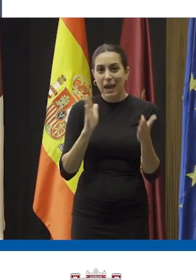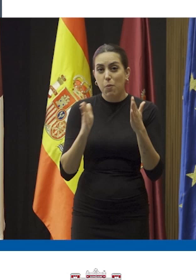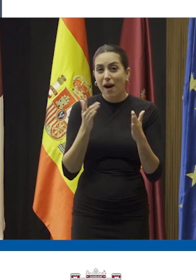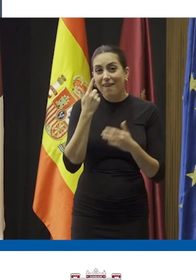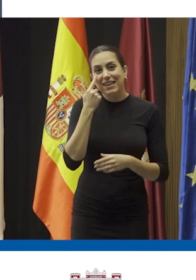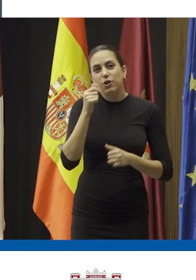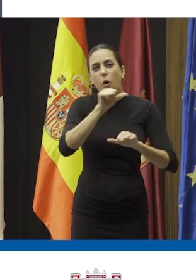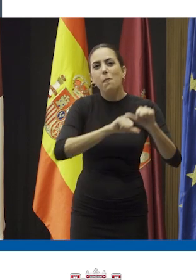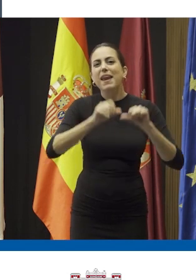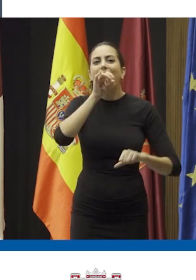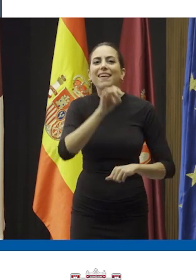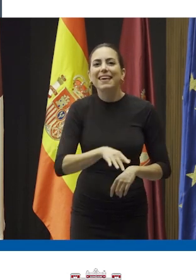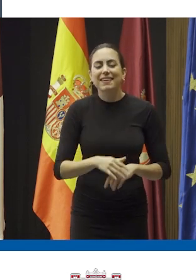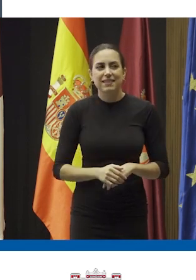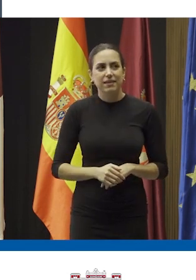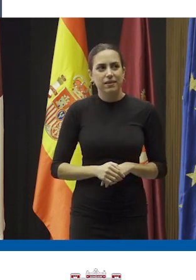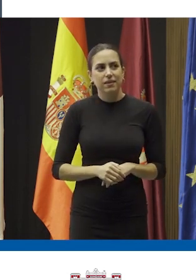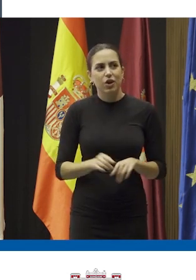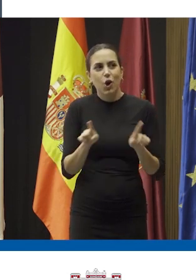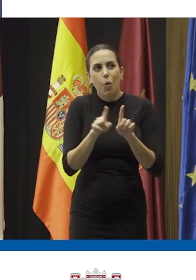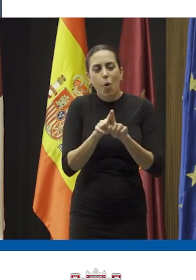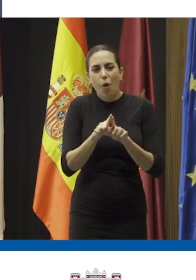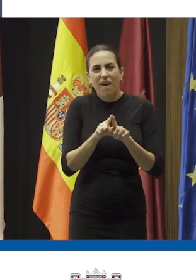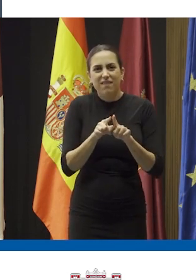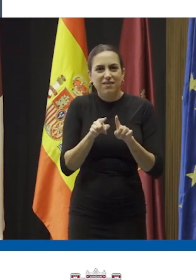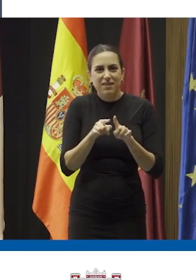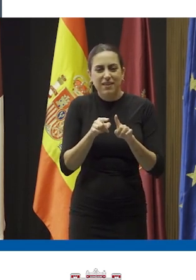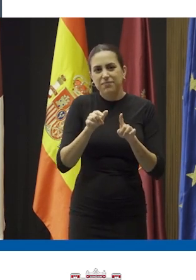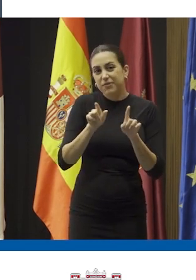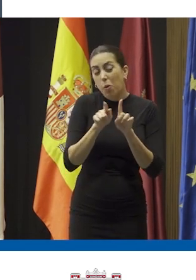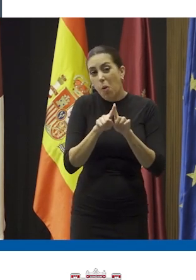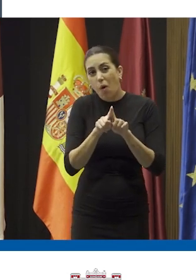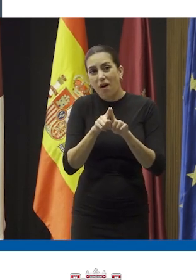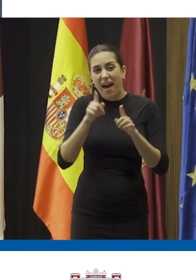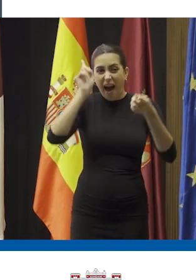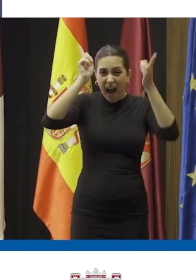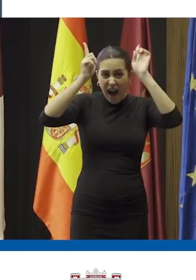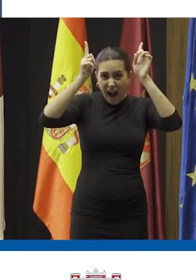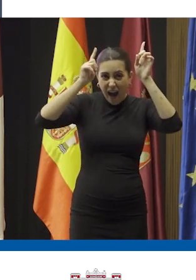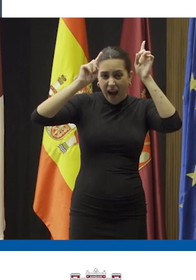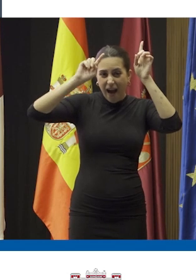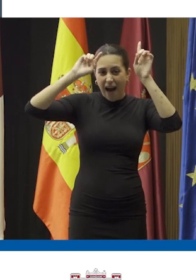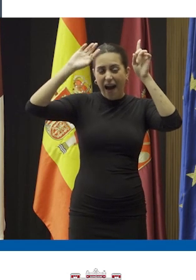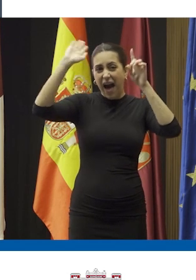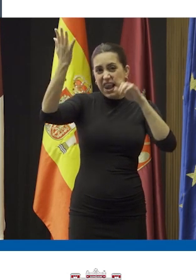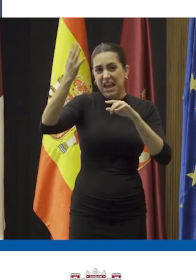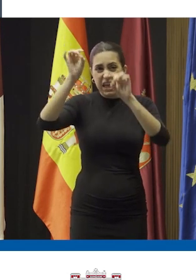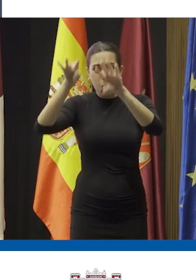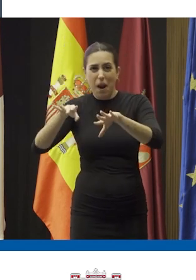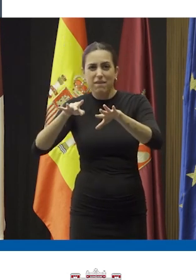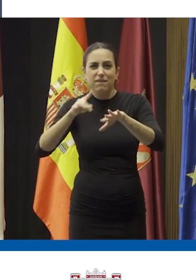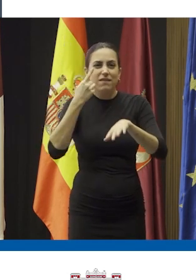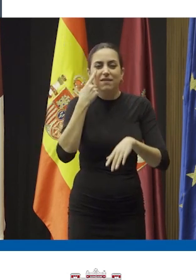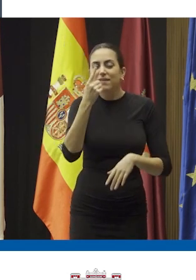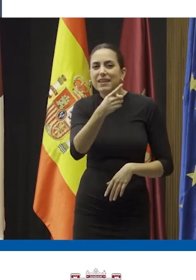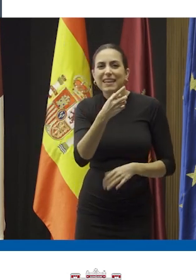ahora, ya opera. Esta especie como de alien. ¿Lo ven acá? ¿Lo ven? Esto es el